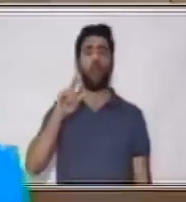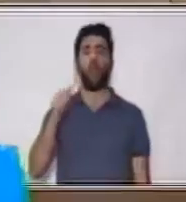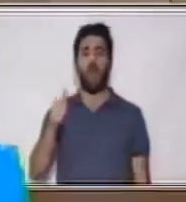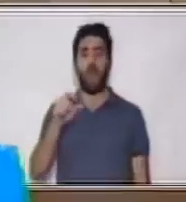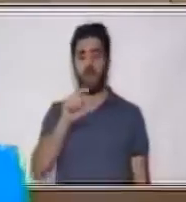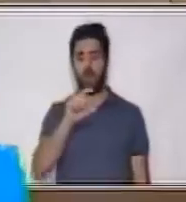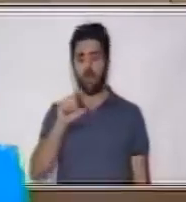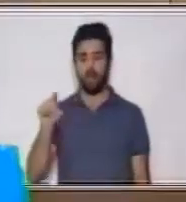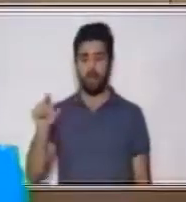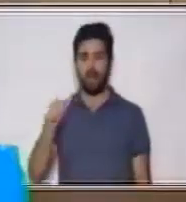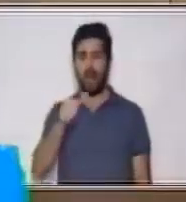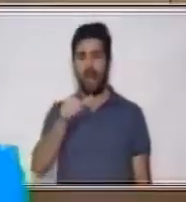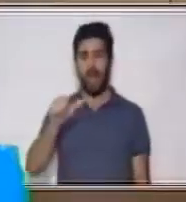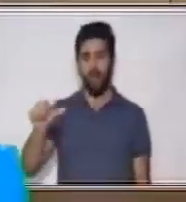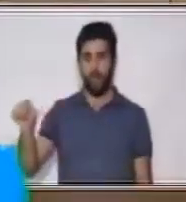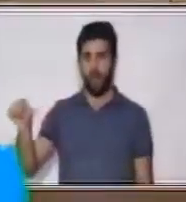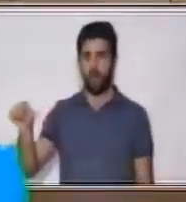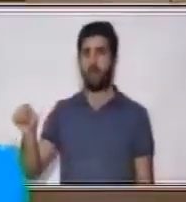agua.